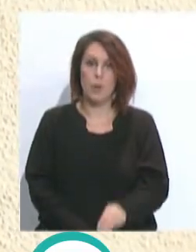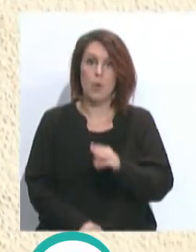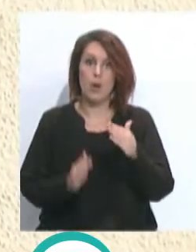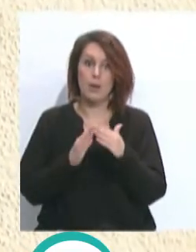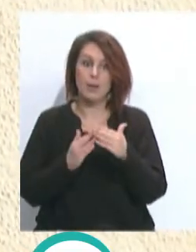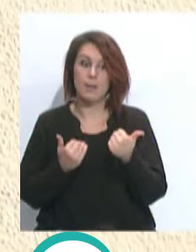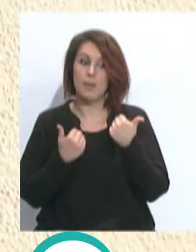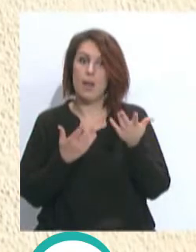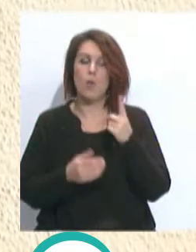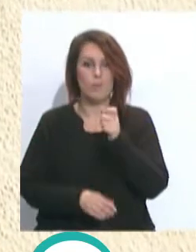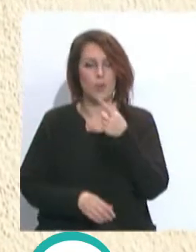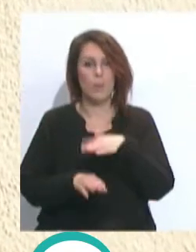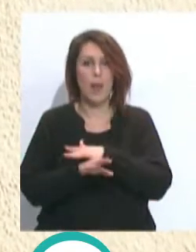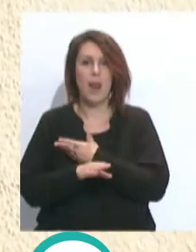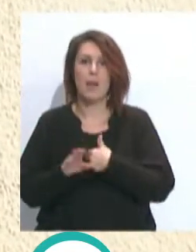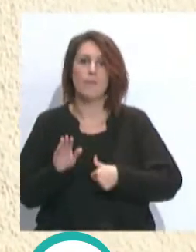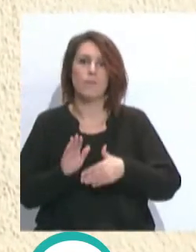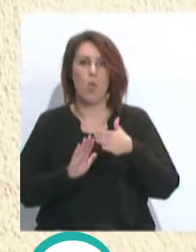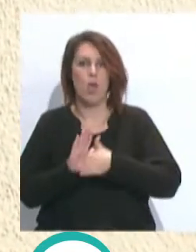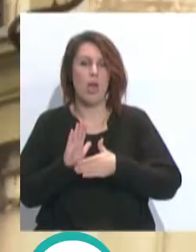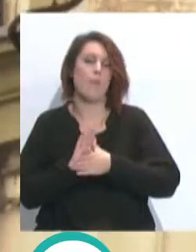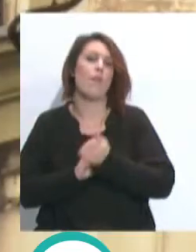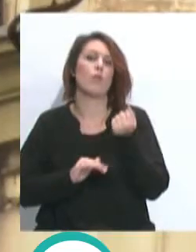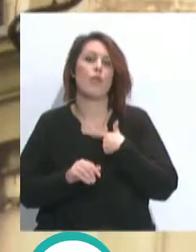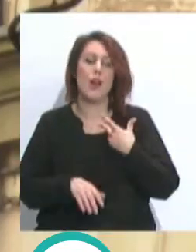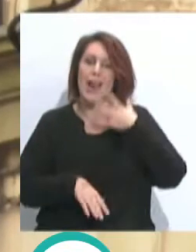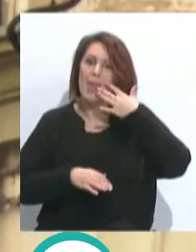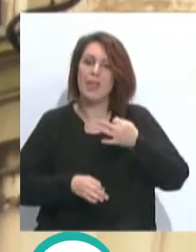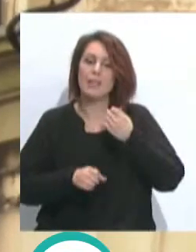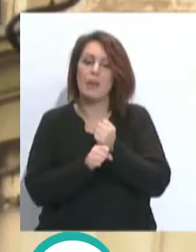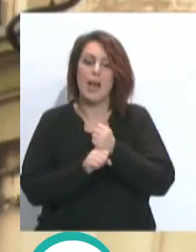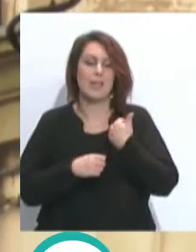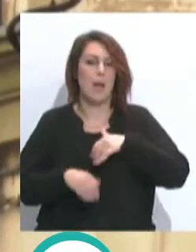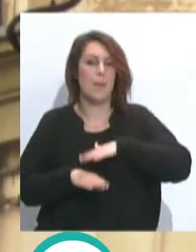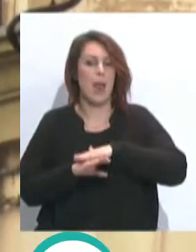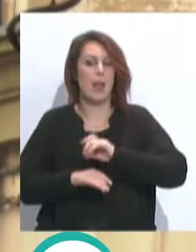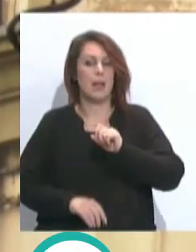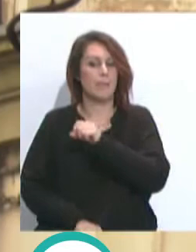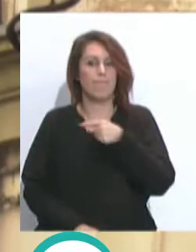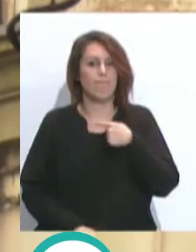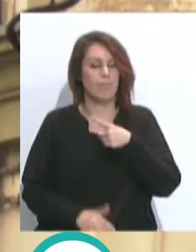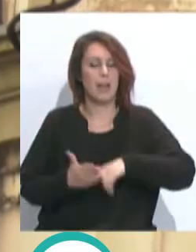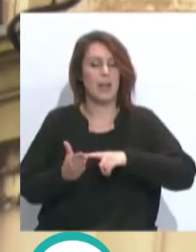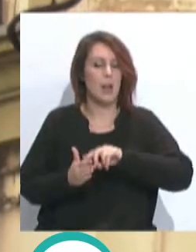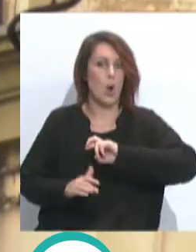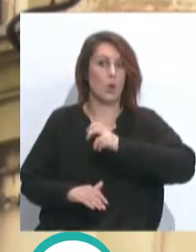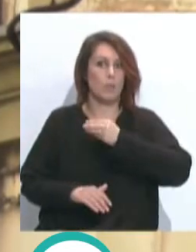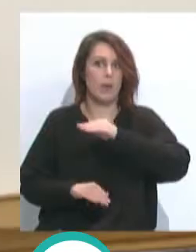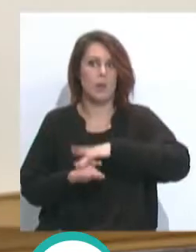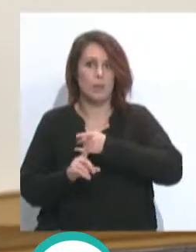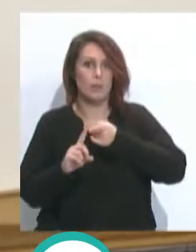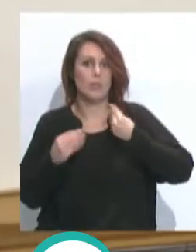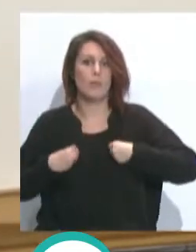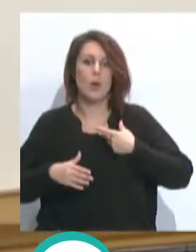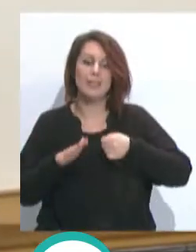Procasa cederá un piso a la Fundación Realidades y se trabaja ya para el alquiler de otro más con el mismo objetivo, la inserción